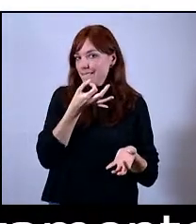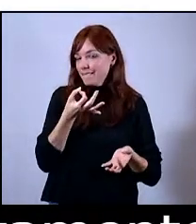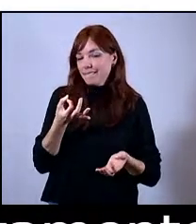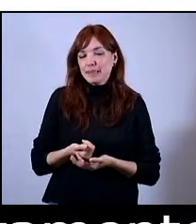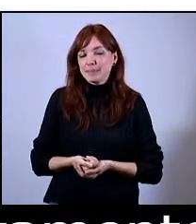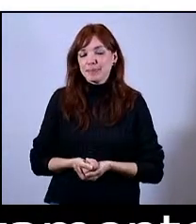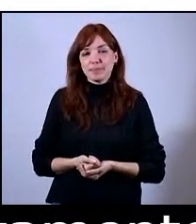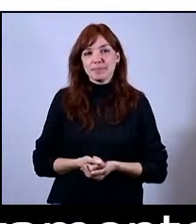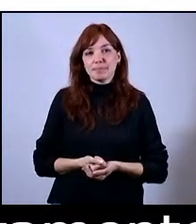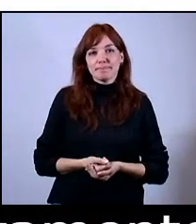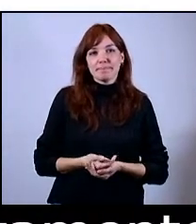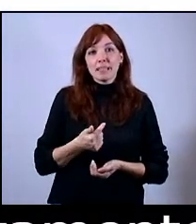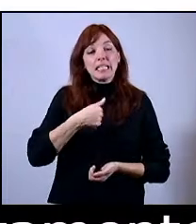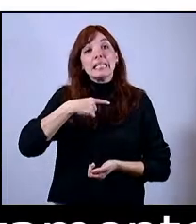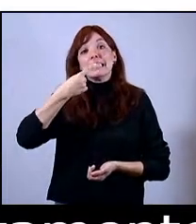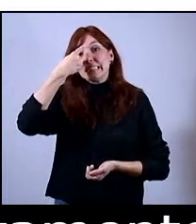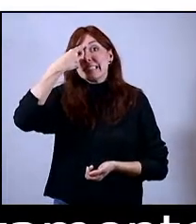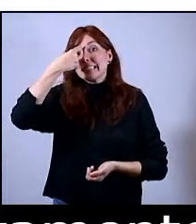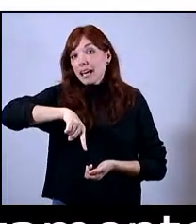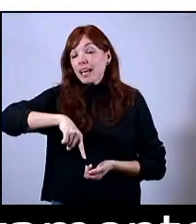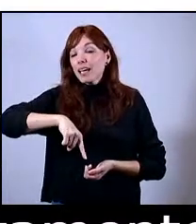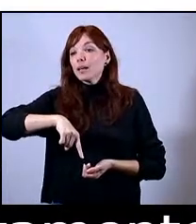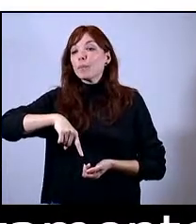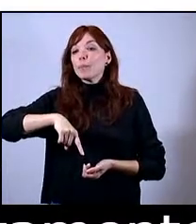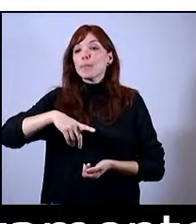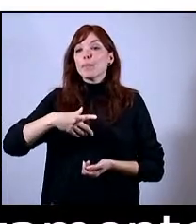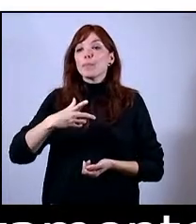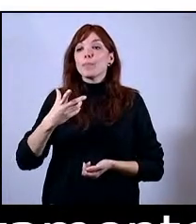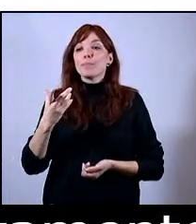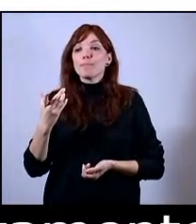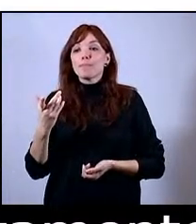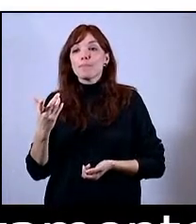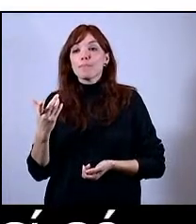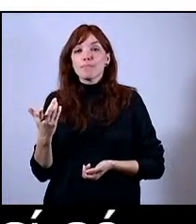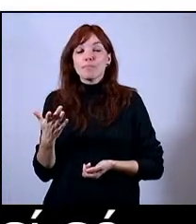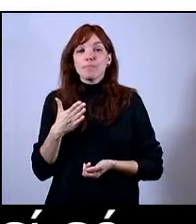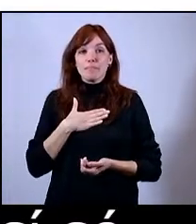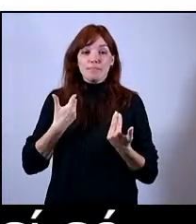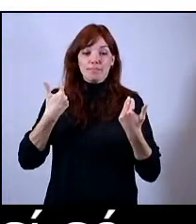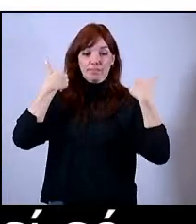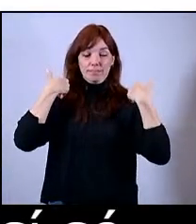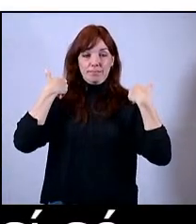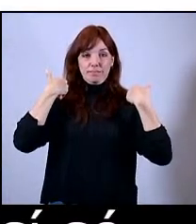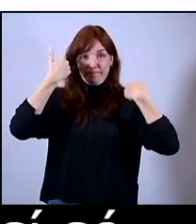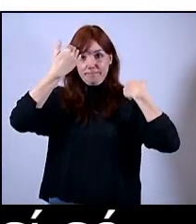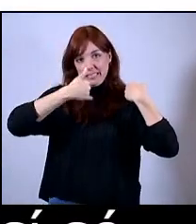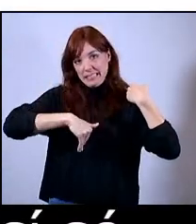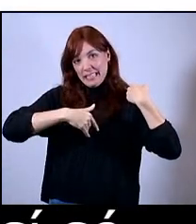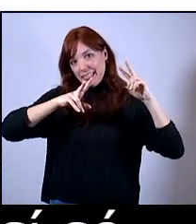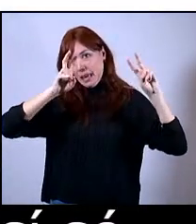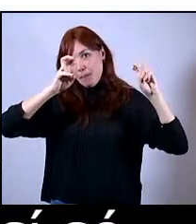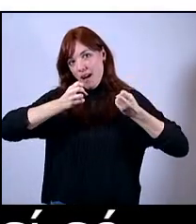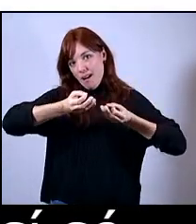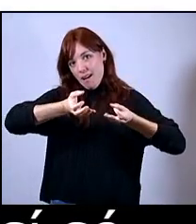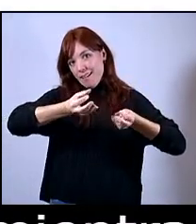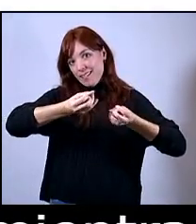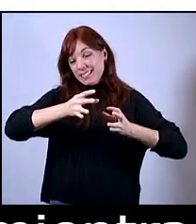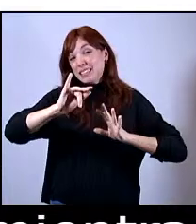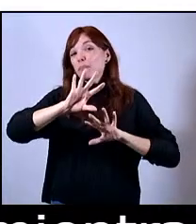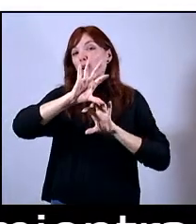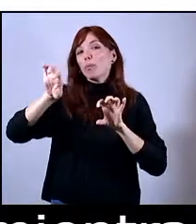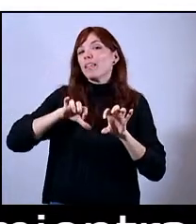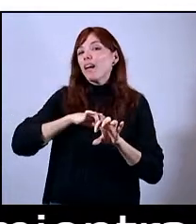la ejecución. Yo sí sé que en cuanto a mis competencias, como les he dicho, mientras que en otras